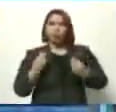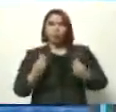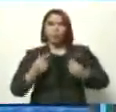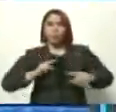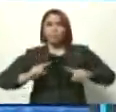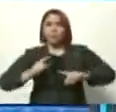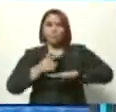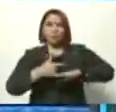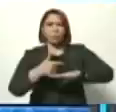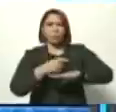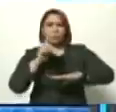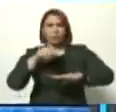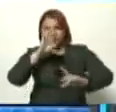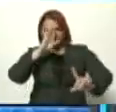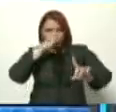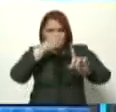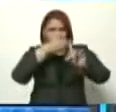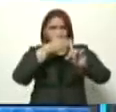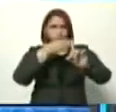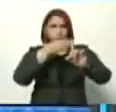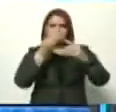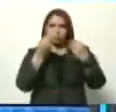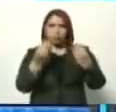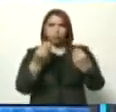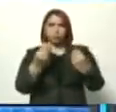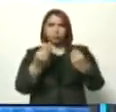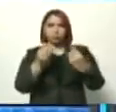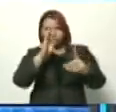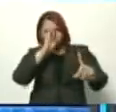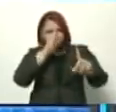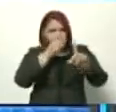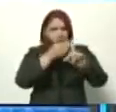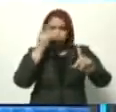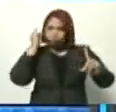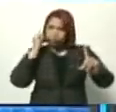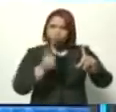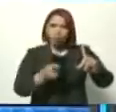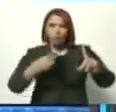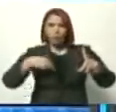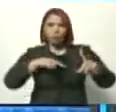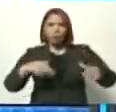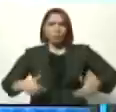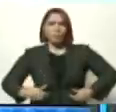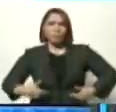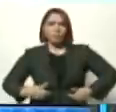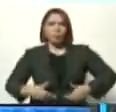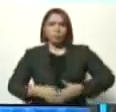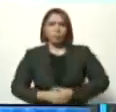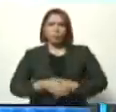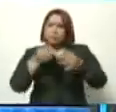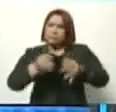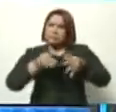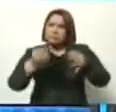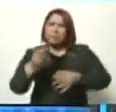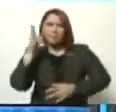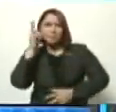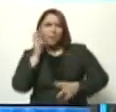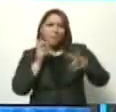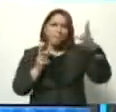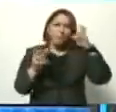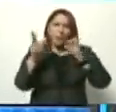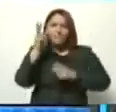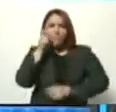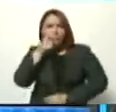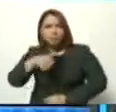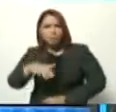nuestra brújula y en nuestro norte. Hacia allí debe estar dirigido nuestro esfuerzo. Y siempre escuchando al pueblo, al